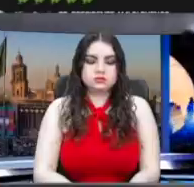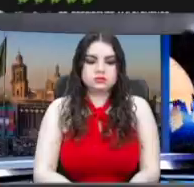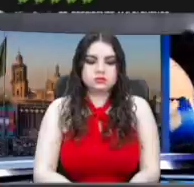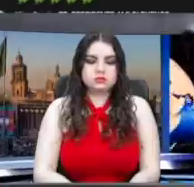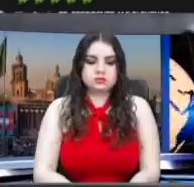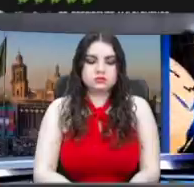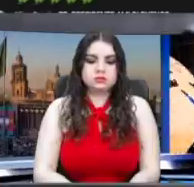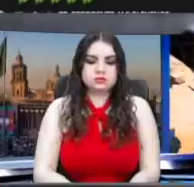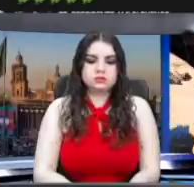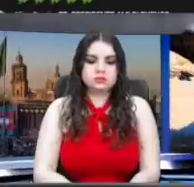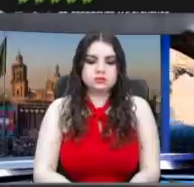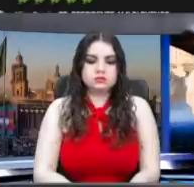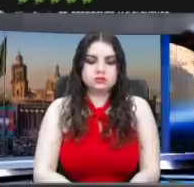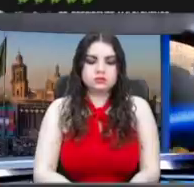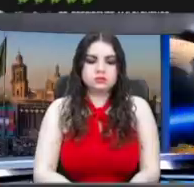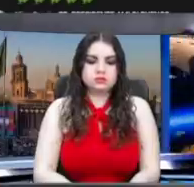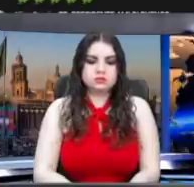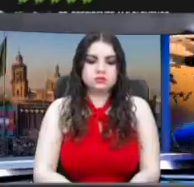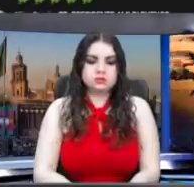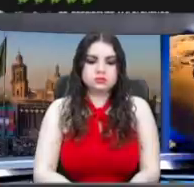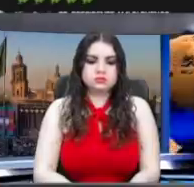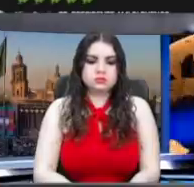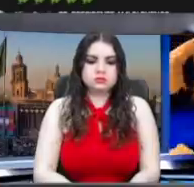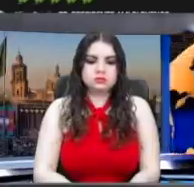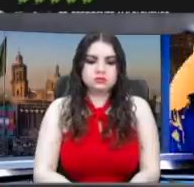nuestros adversarios